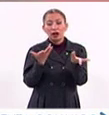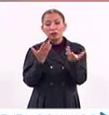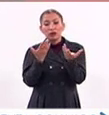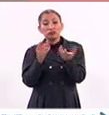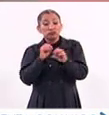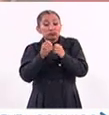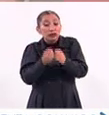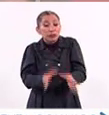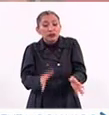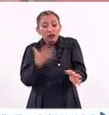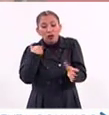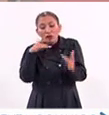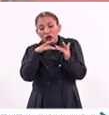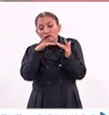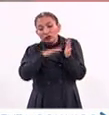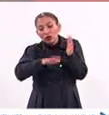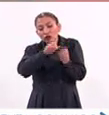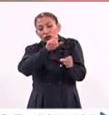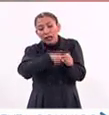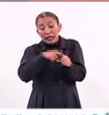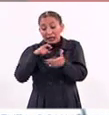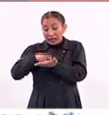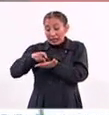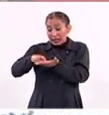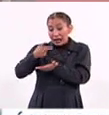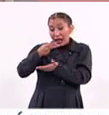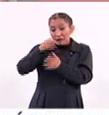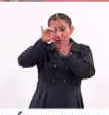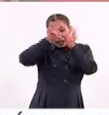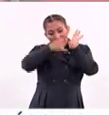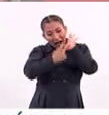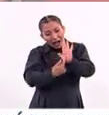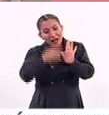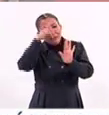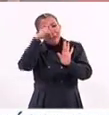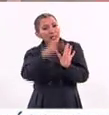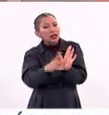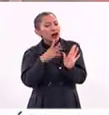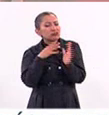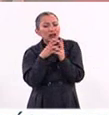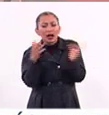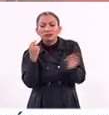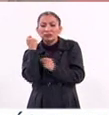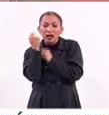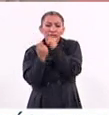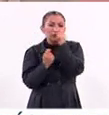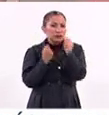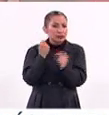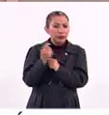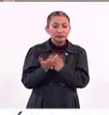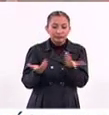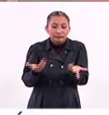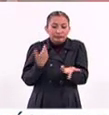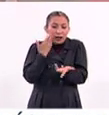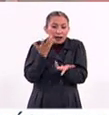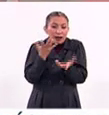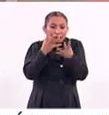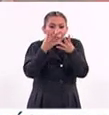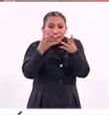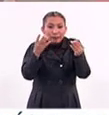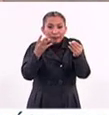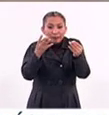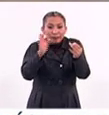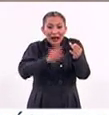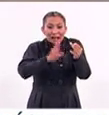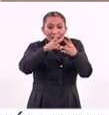perdía ese contacto social. Y la gráfica, que en México hay una gran tradición, pues se quería